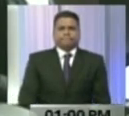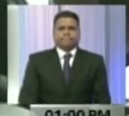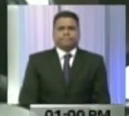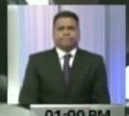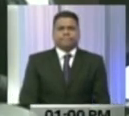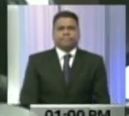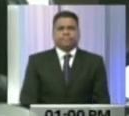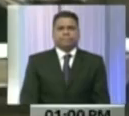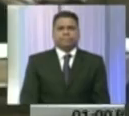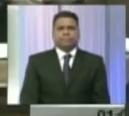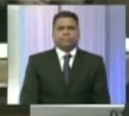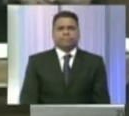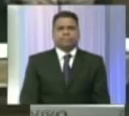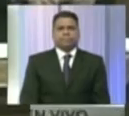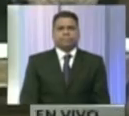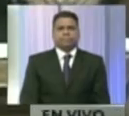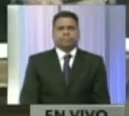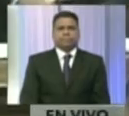Sí.